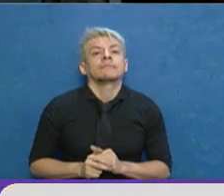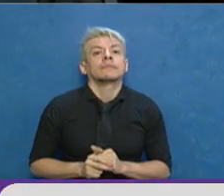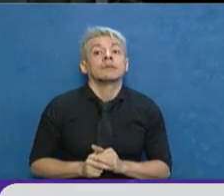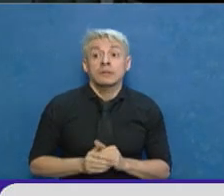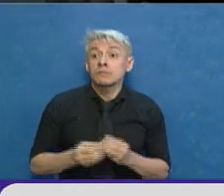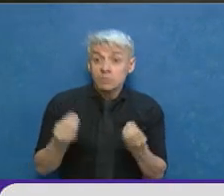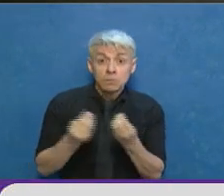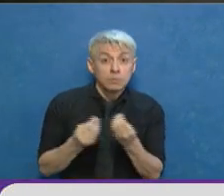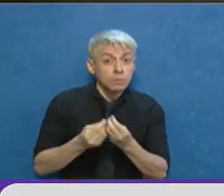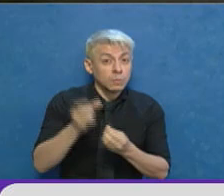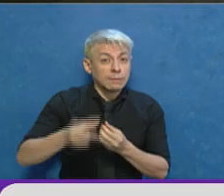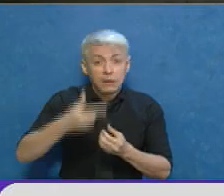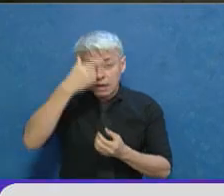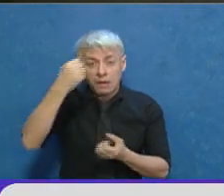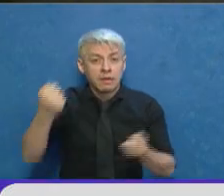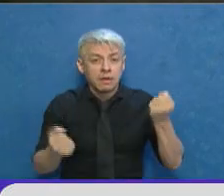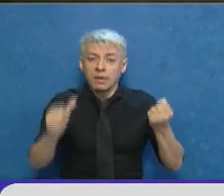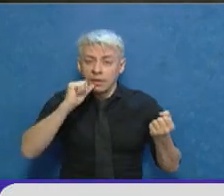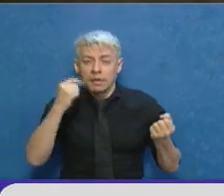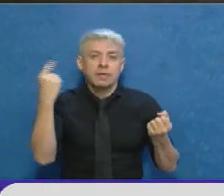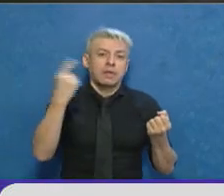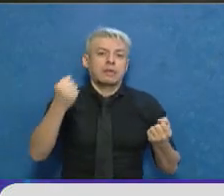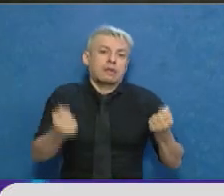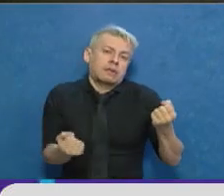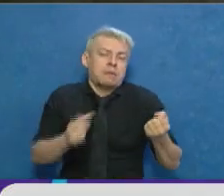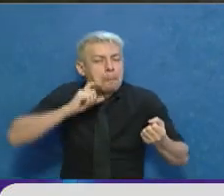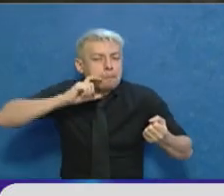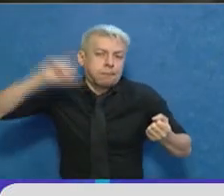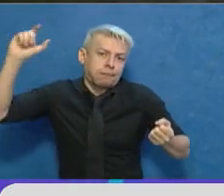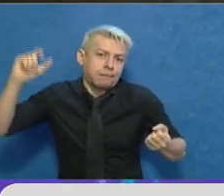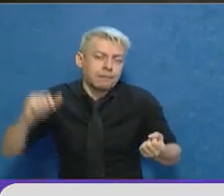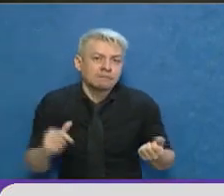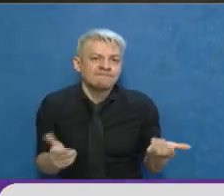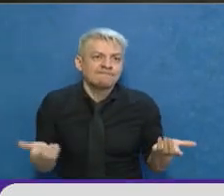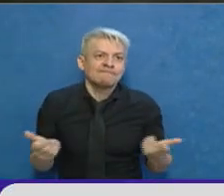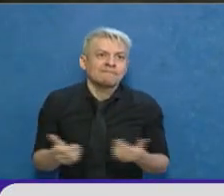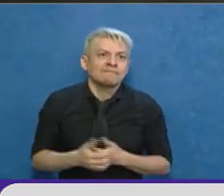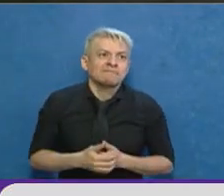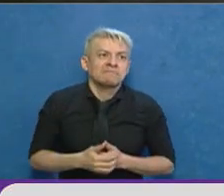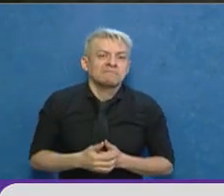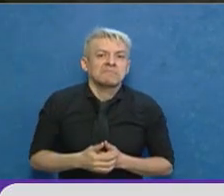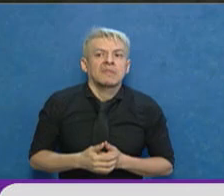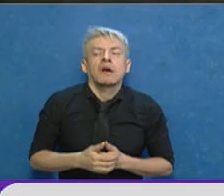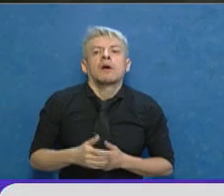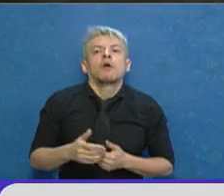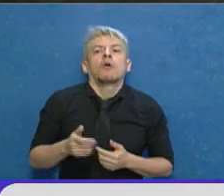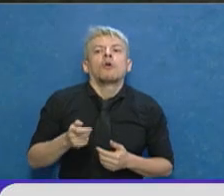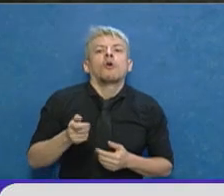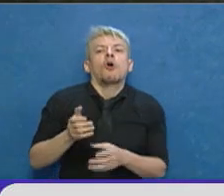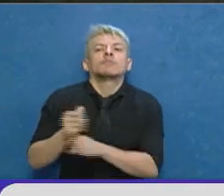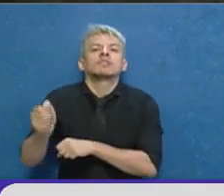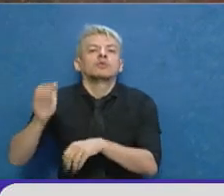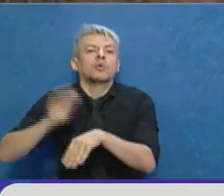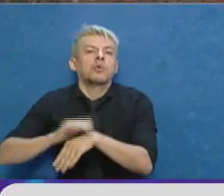conducen alcoholizados, se amparan en esa norma para decir que todo homicidio culposo tiene que